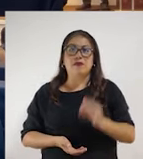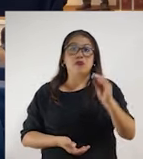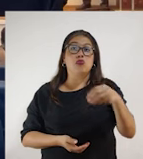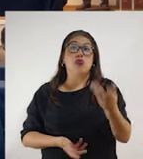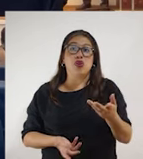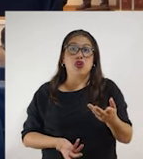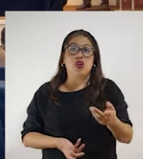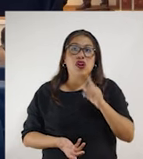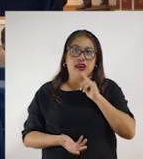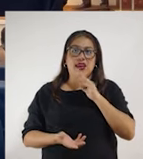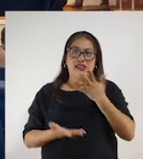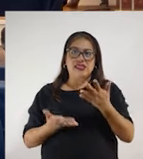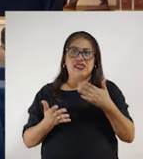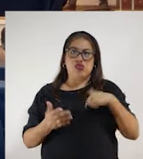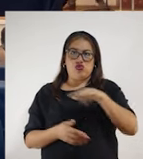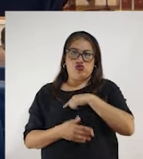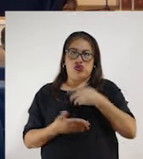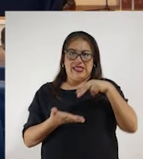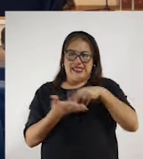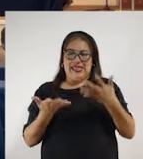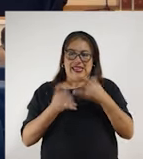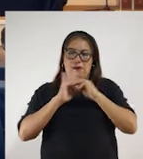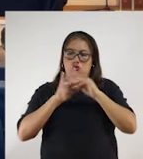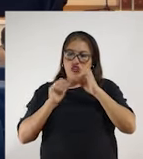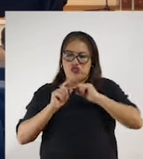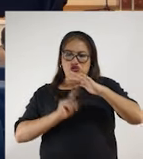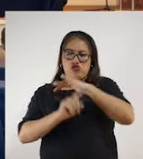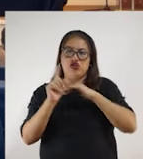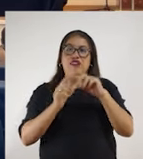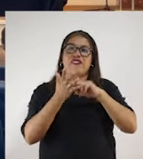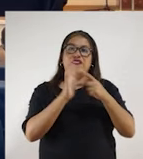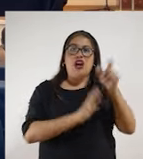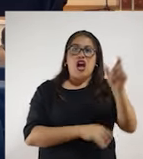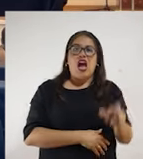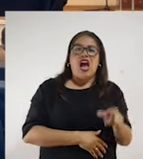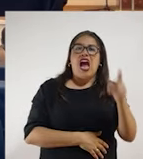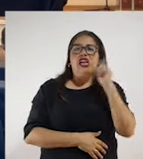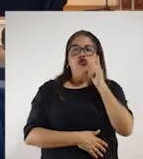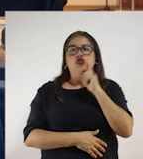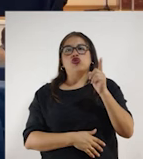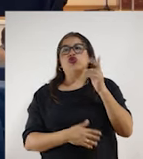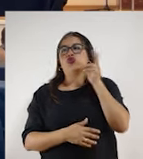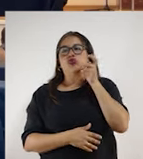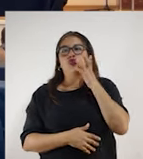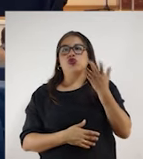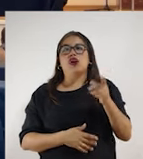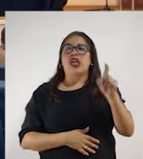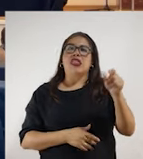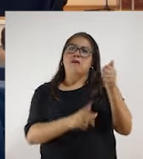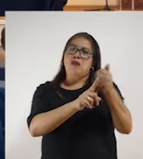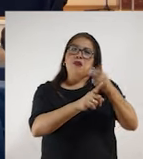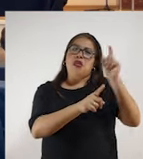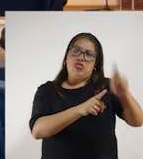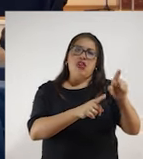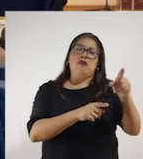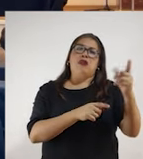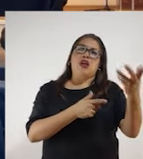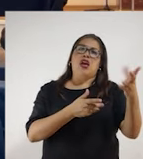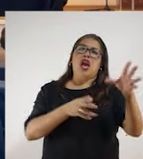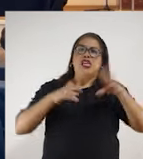Porque estamos parados en el modelo social. No es, la persona que tiene discapacidad auditiva no escucha. Bueno, ella tiene que